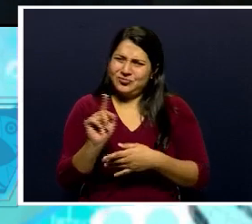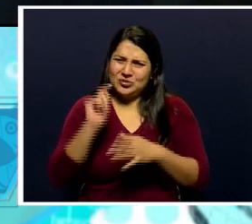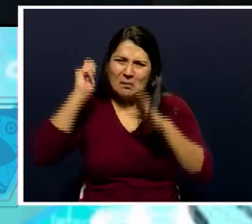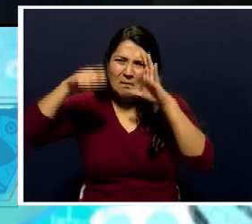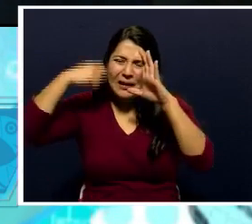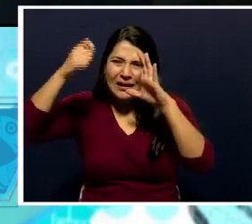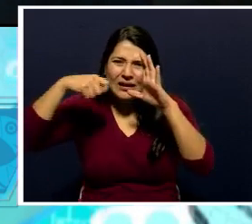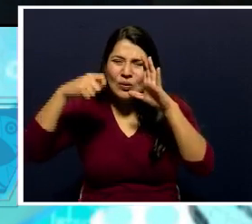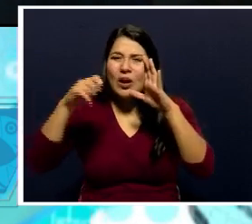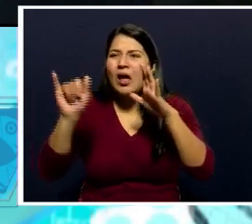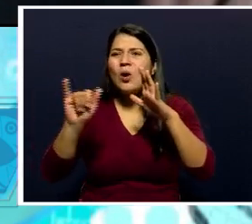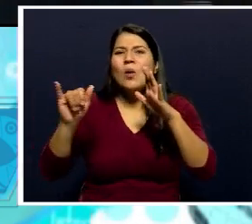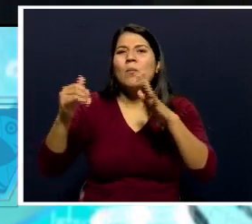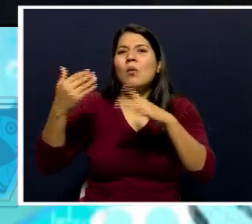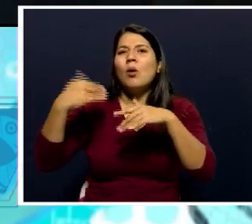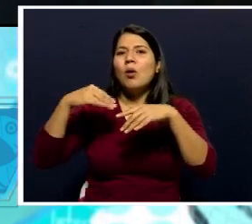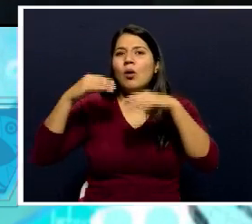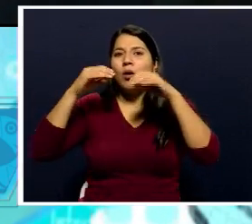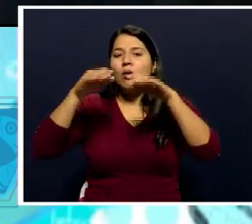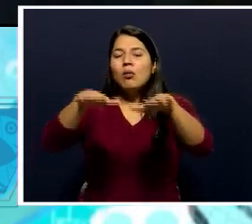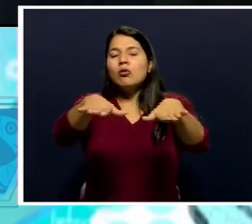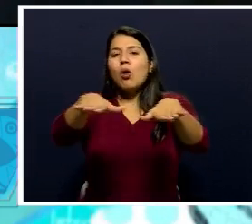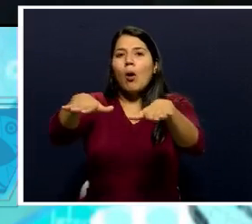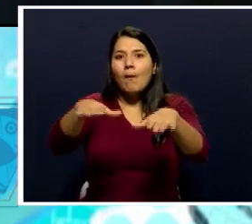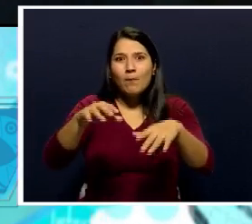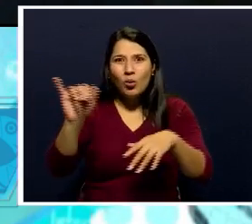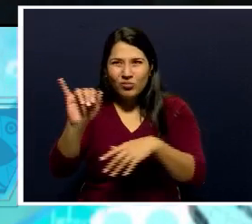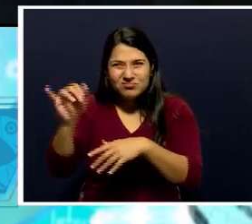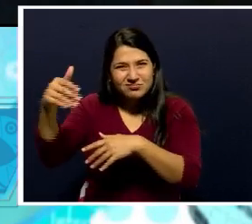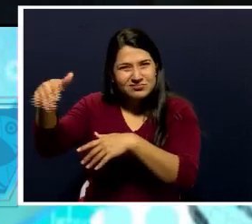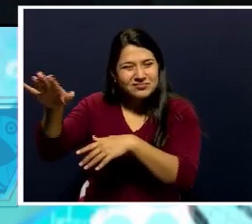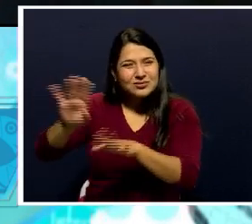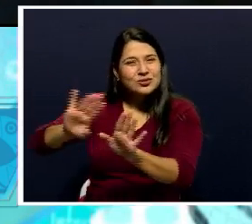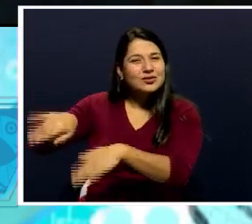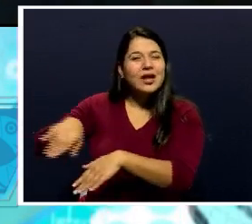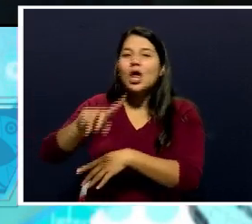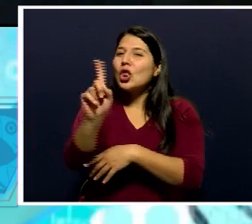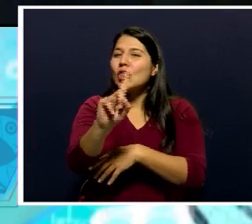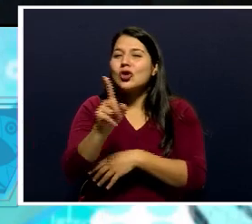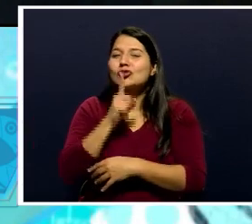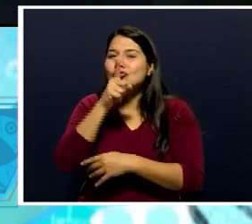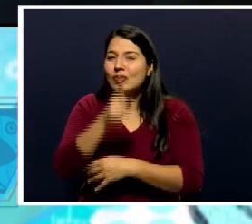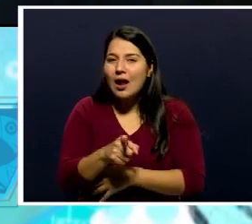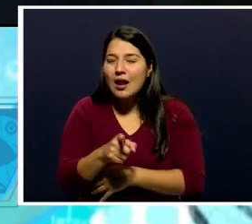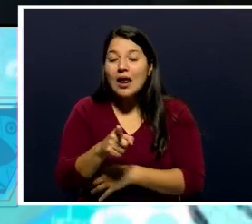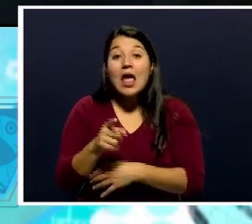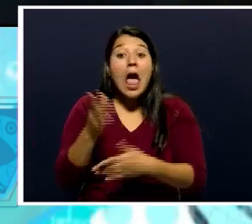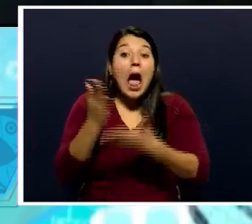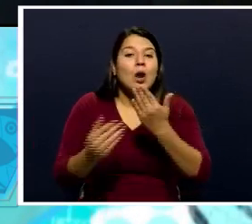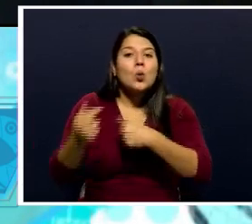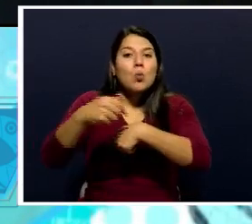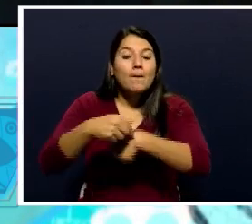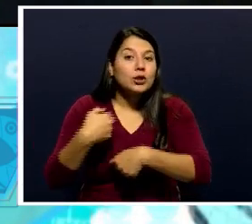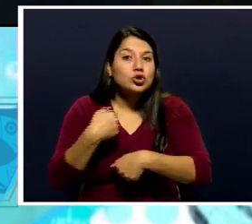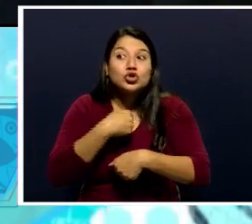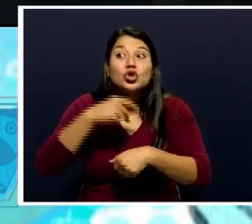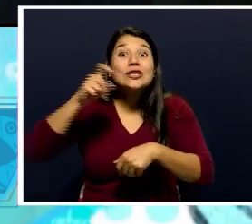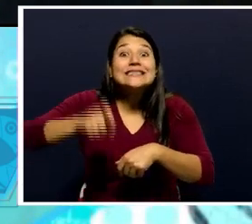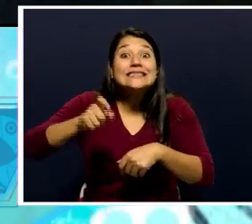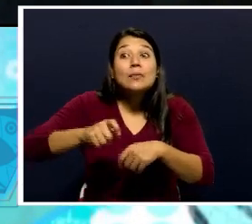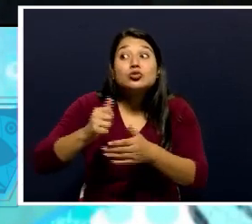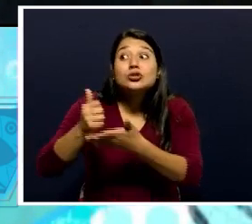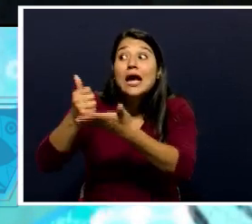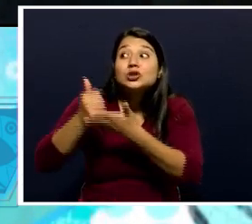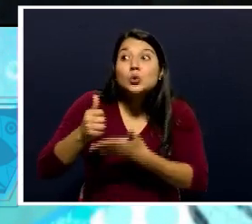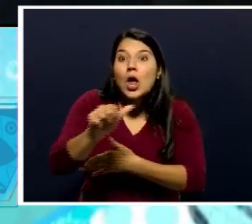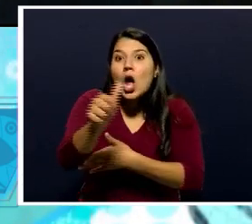de zombies y de Hollywood, etcétera, ¿verdad? Eso no se corresponde con la realidad. Tarde o temprano vamos a necesitar de la ayuda